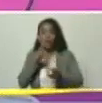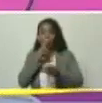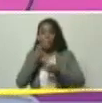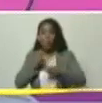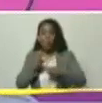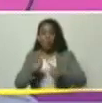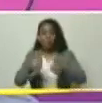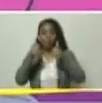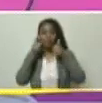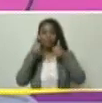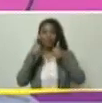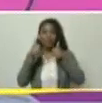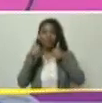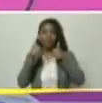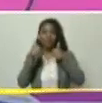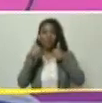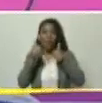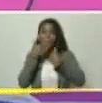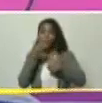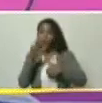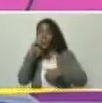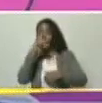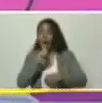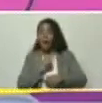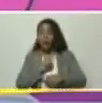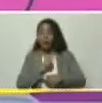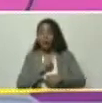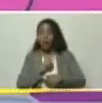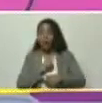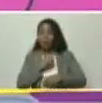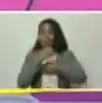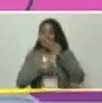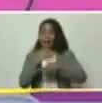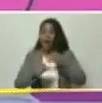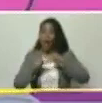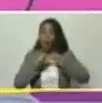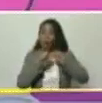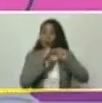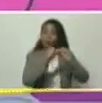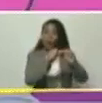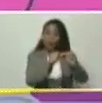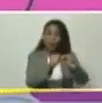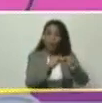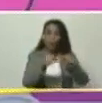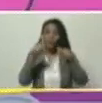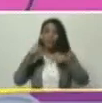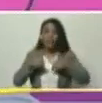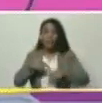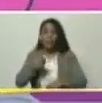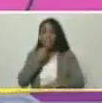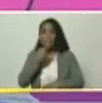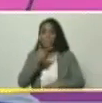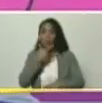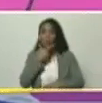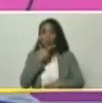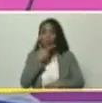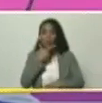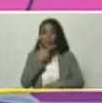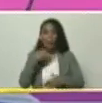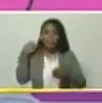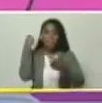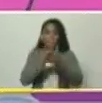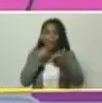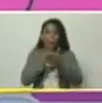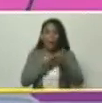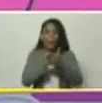fruto. Pero el próximo año será la continuación de esta hermosa batalla,